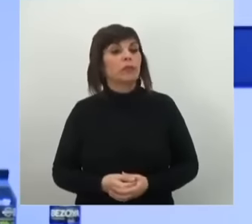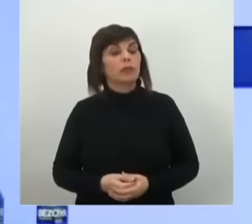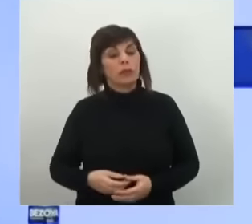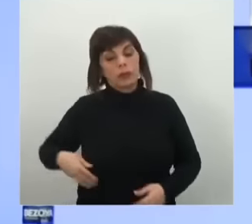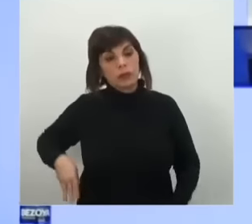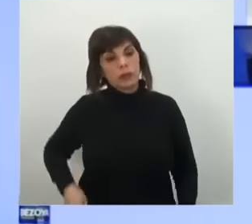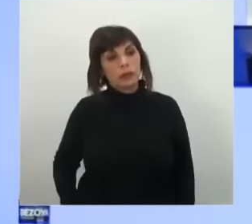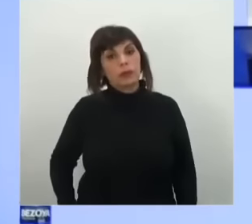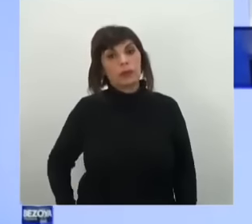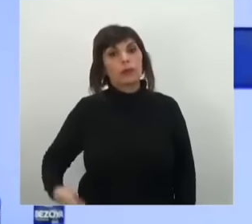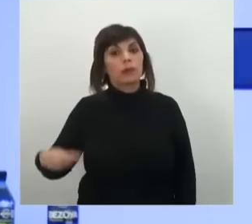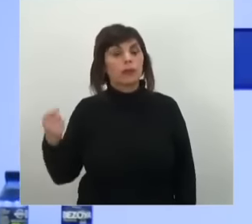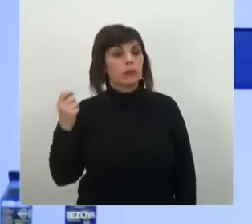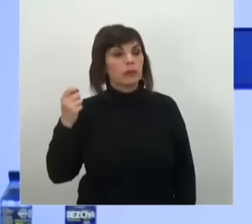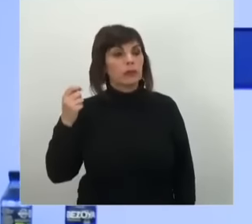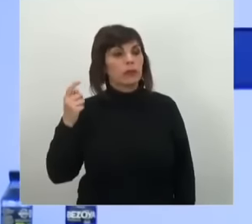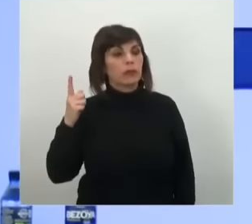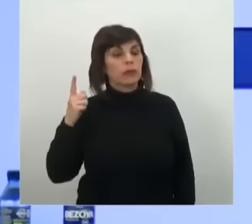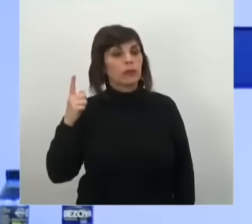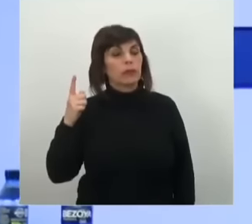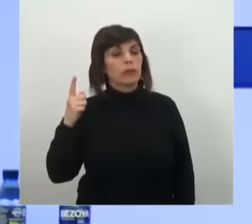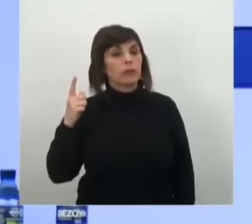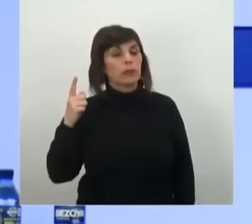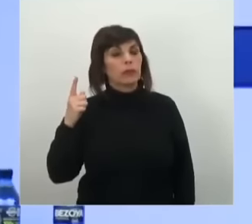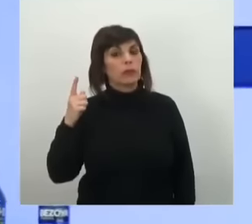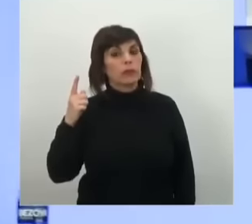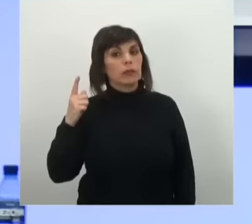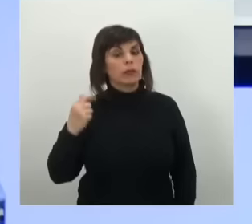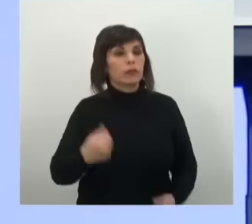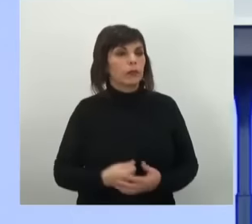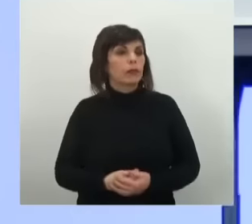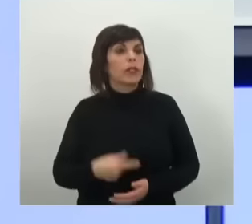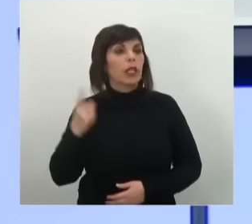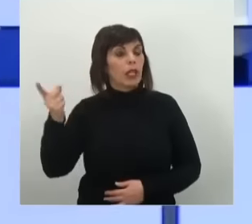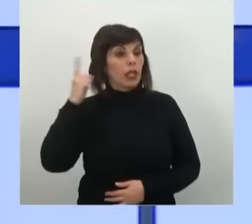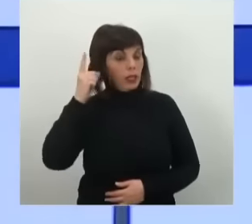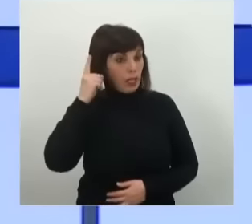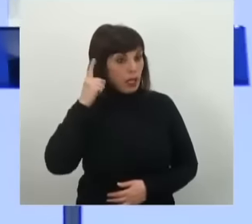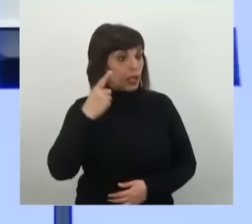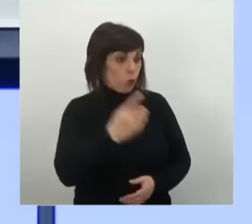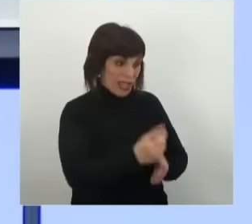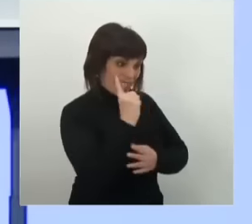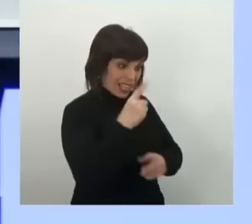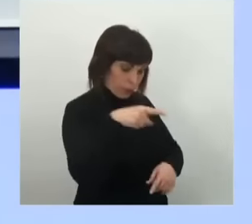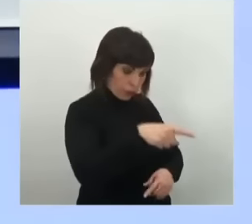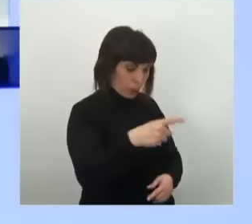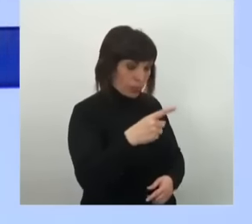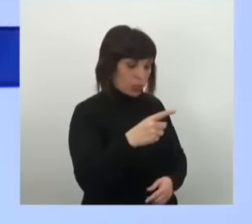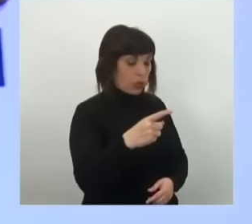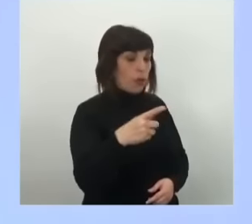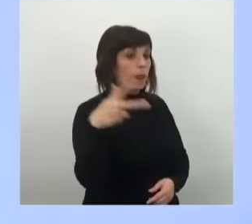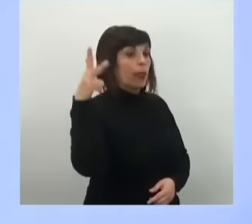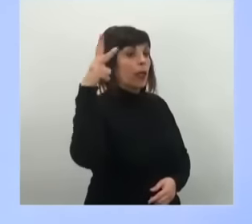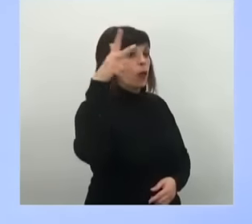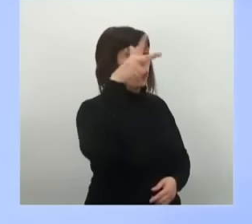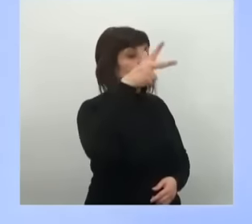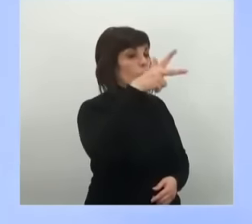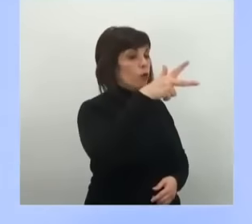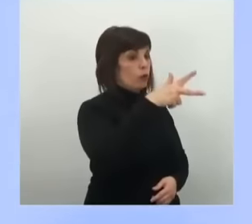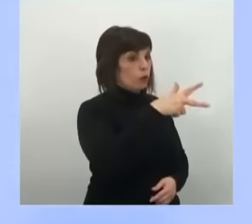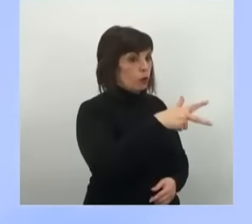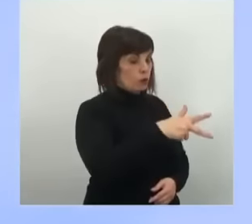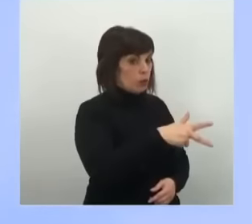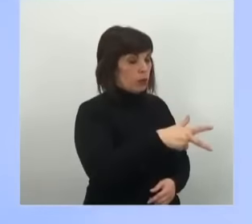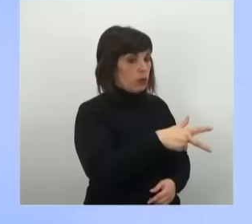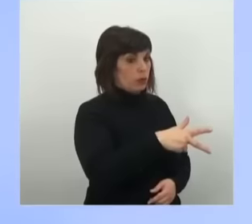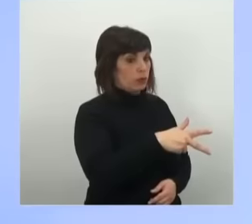con un teléfono y entonces el Señor me dice quiero que agarres ese teléfono y que hagas un video que hables con él como que